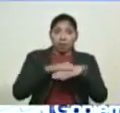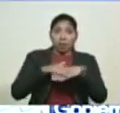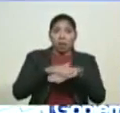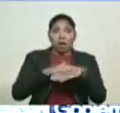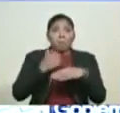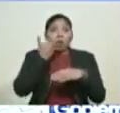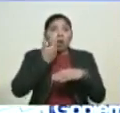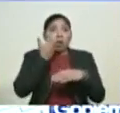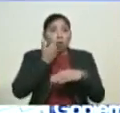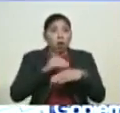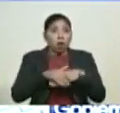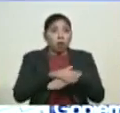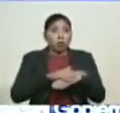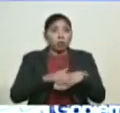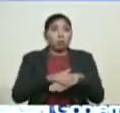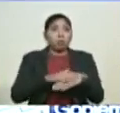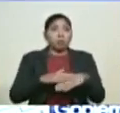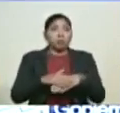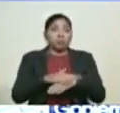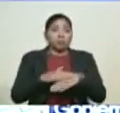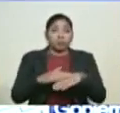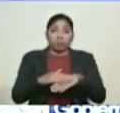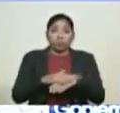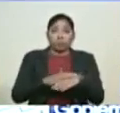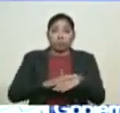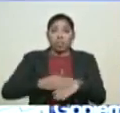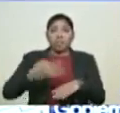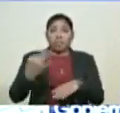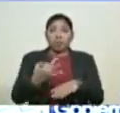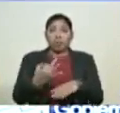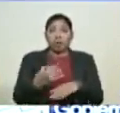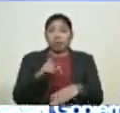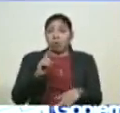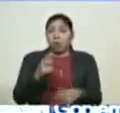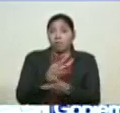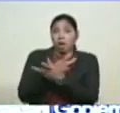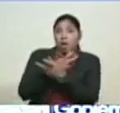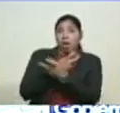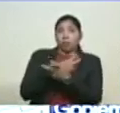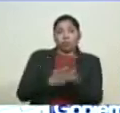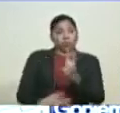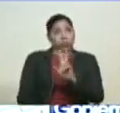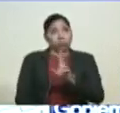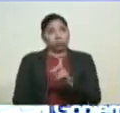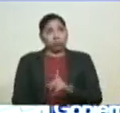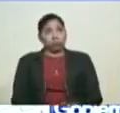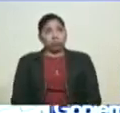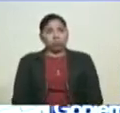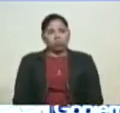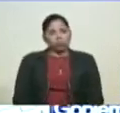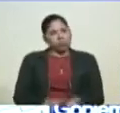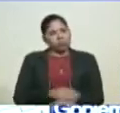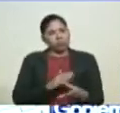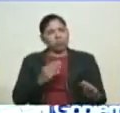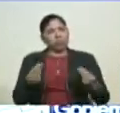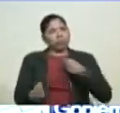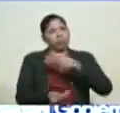aquí es de verdad. Este color es el resultado del mestizaje de 500 años de